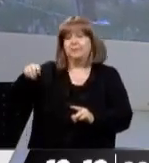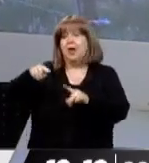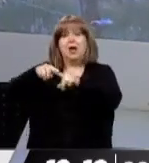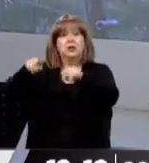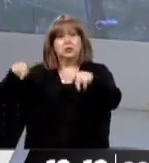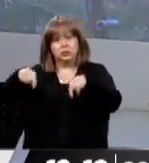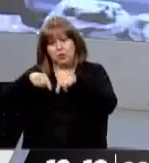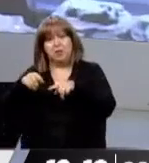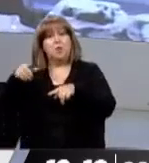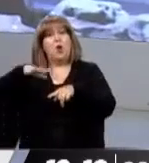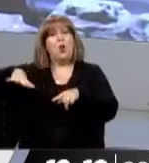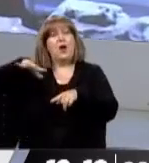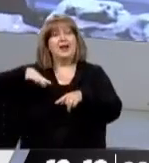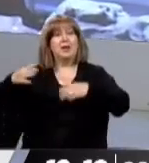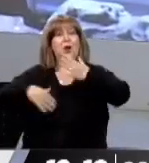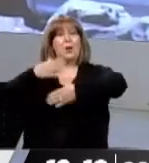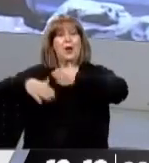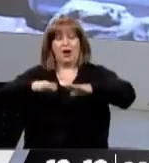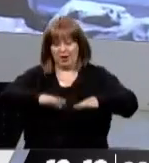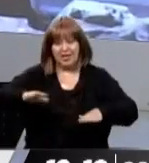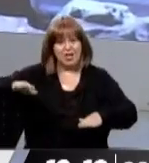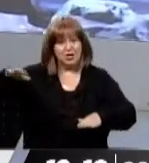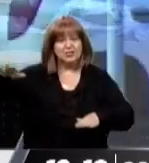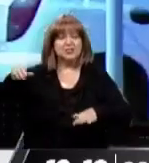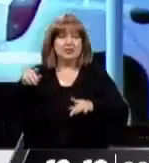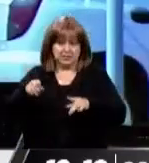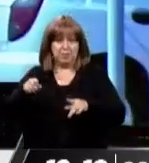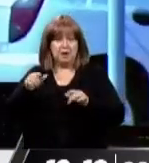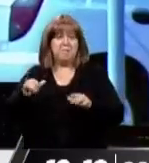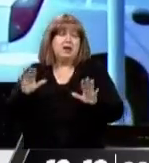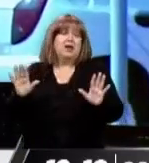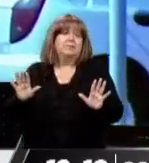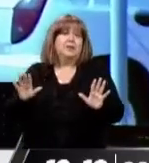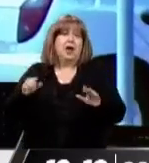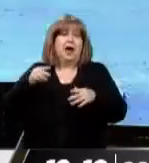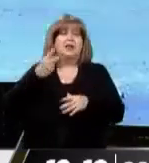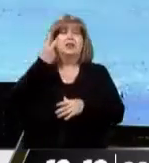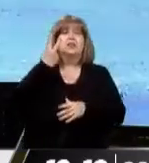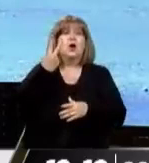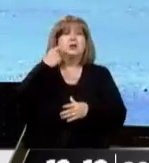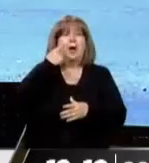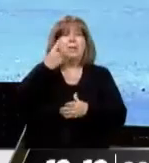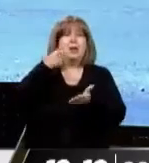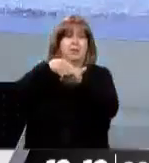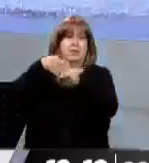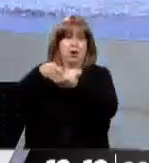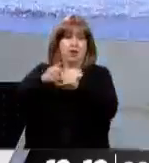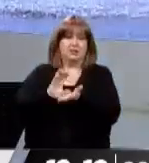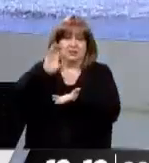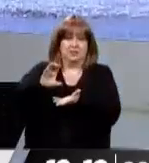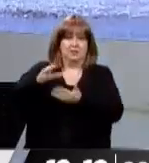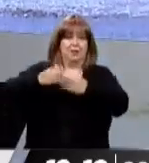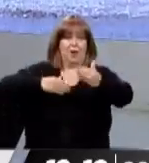del perímetro. Es una zona muy alejada, sí, tampoco está el acceso público, pero bueno, allí hay invertidos más de 2.000 millones de pesos. Antes de empezar a escuchar